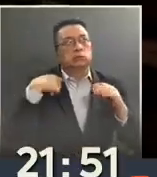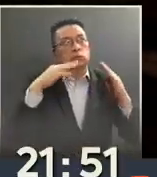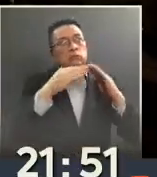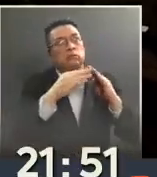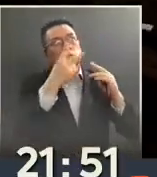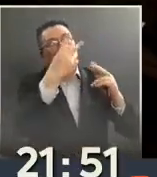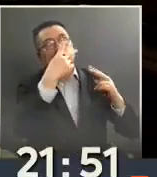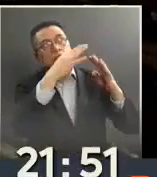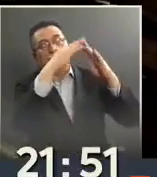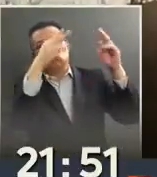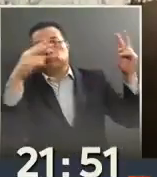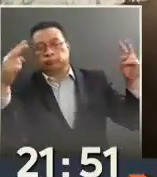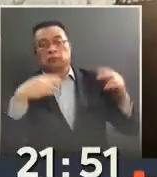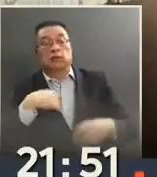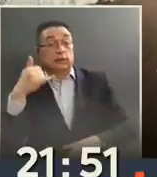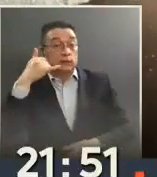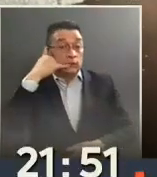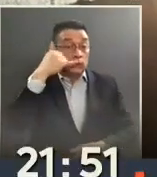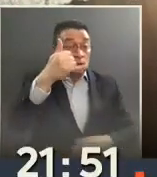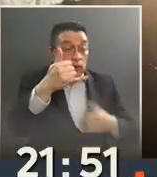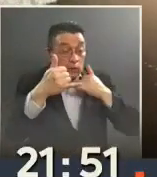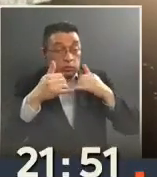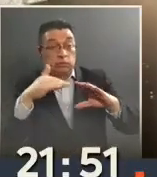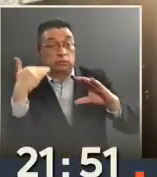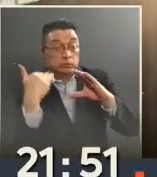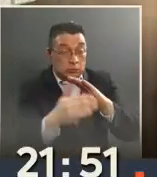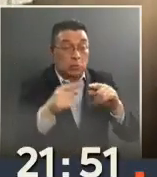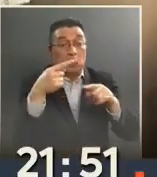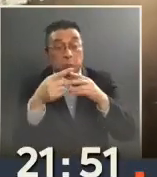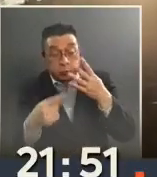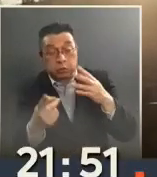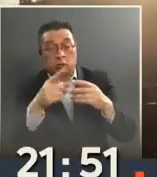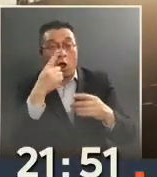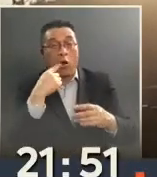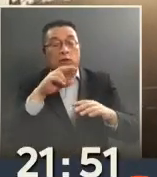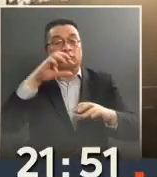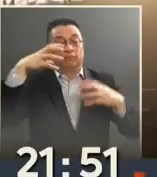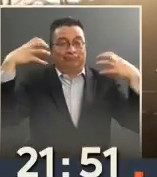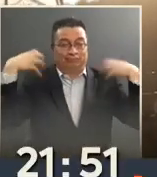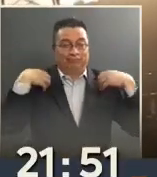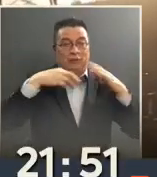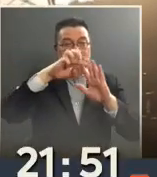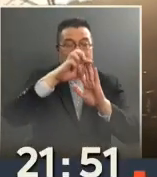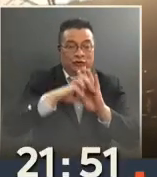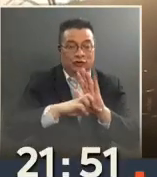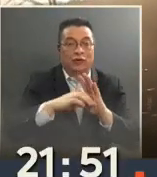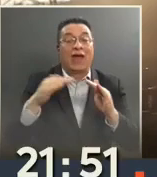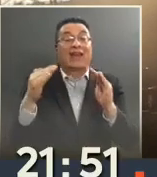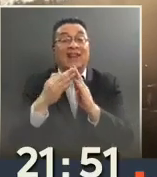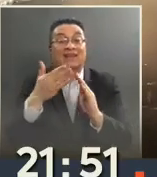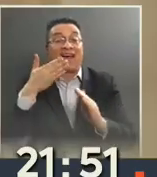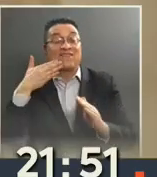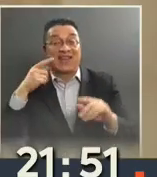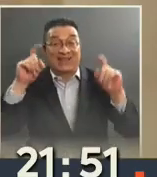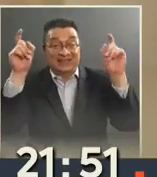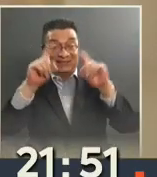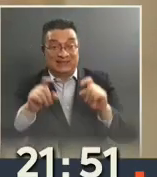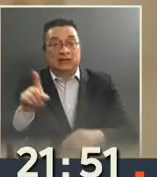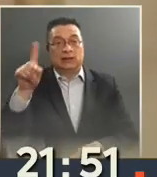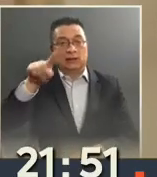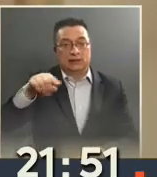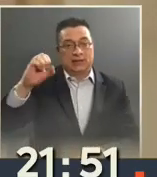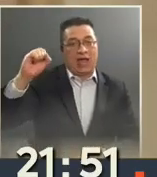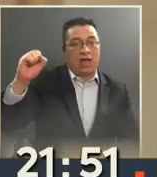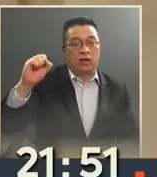Tratamos de contactar por varias vías al encargado de desarrollar este proyecto, Casablanca Transmisora de Energía S.A. Sin